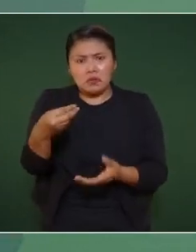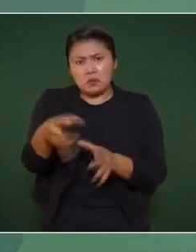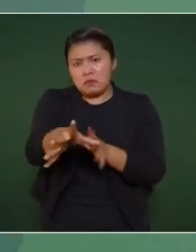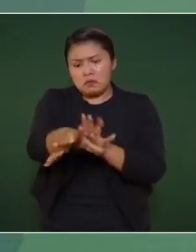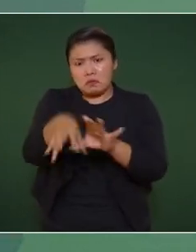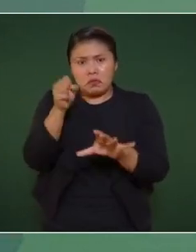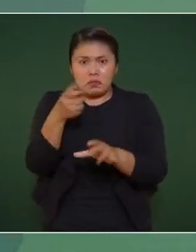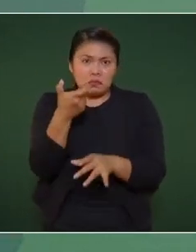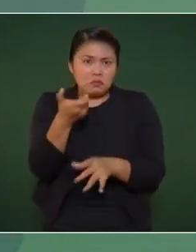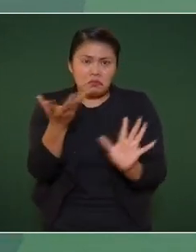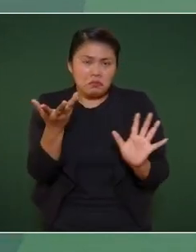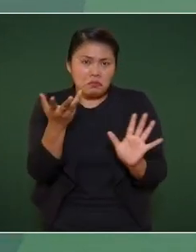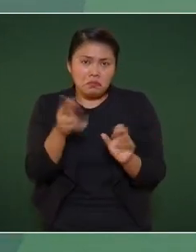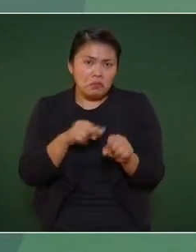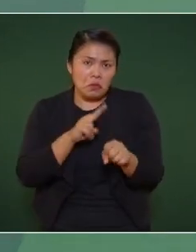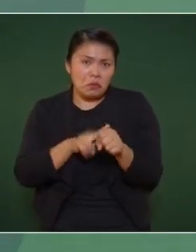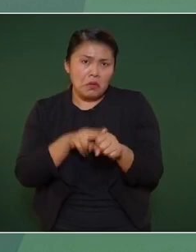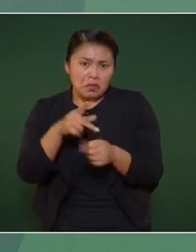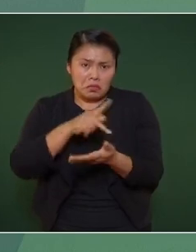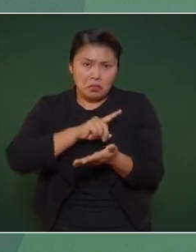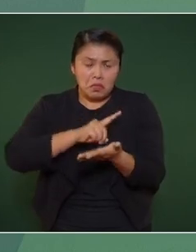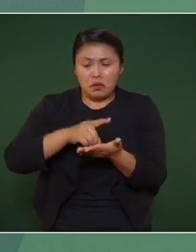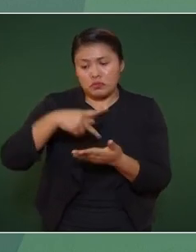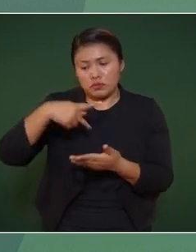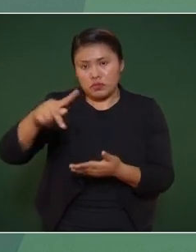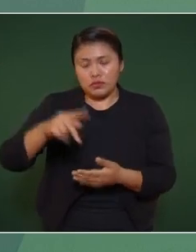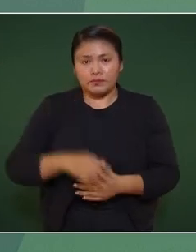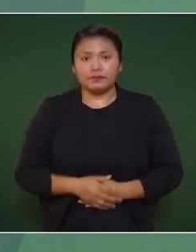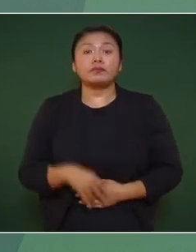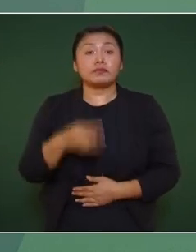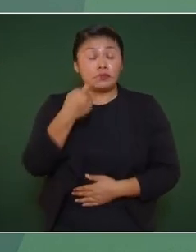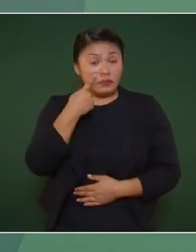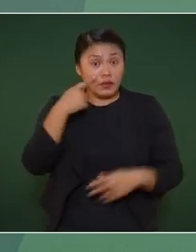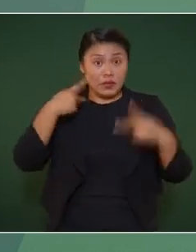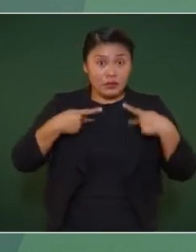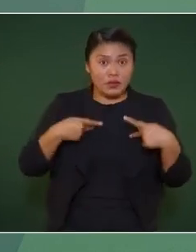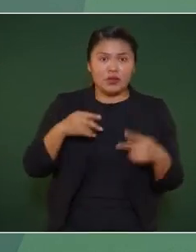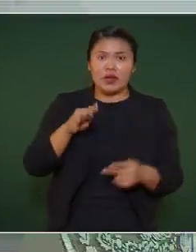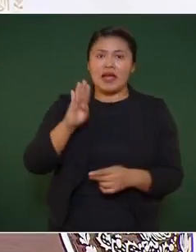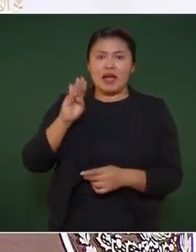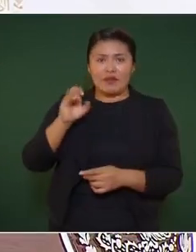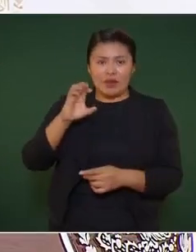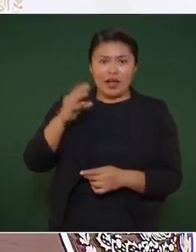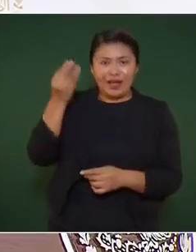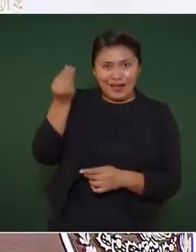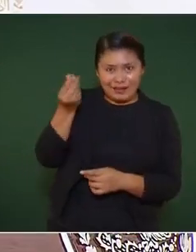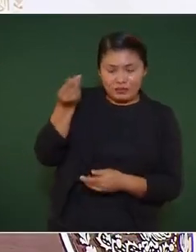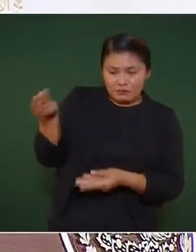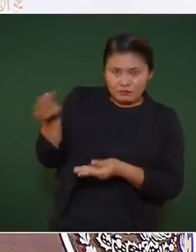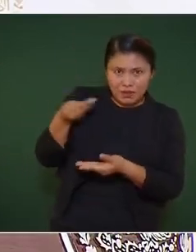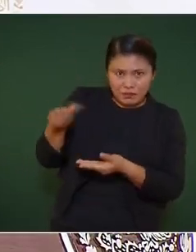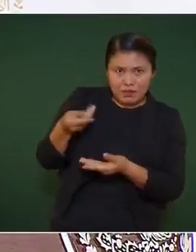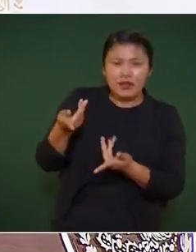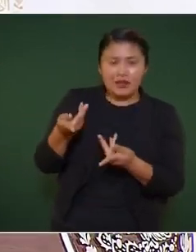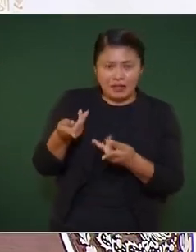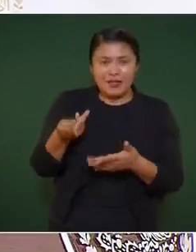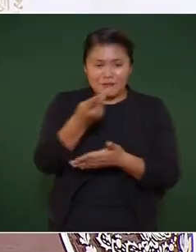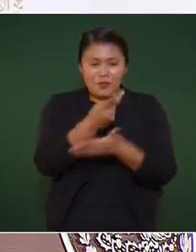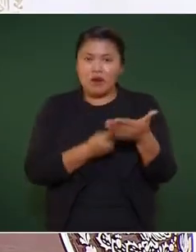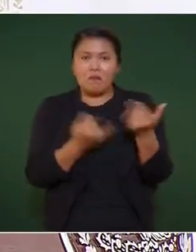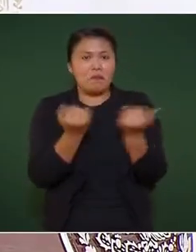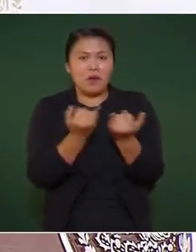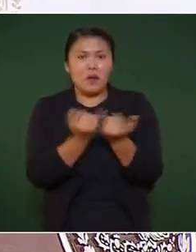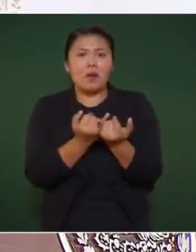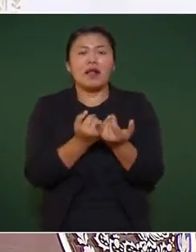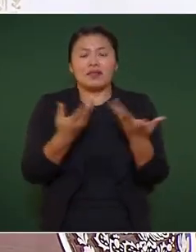le corresponde. El becario, lo mismo. El que está en el programa Sembrando Vida